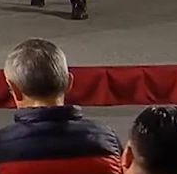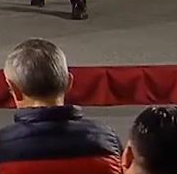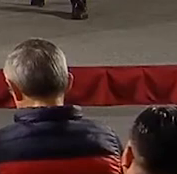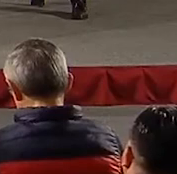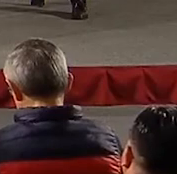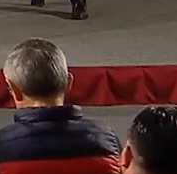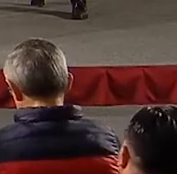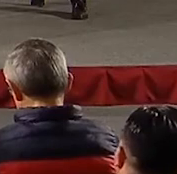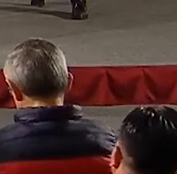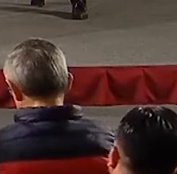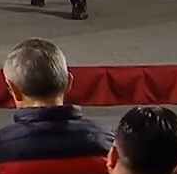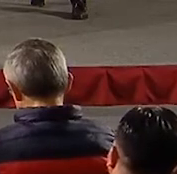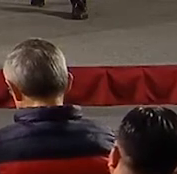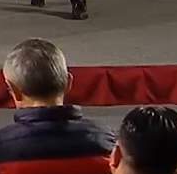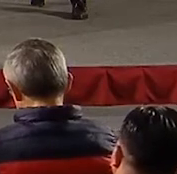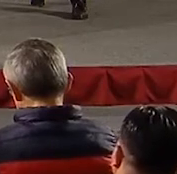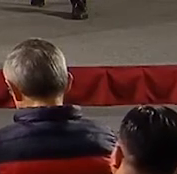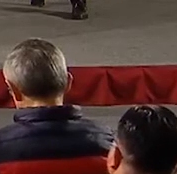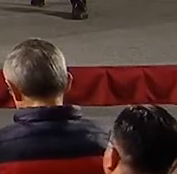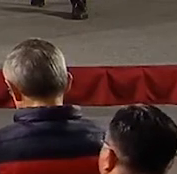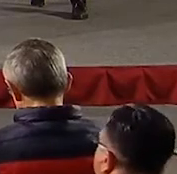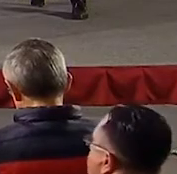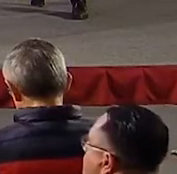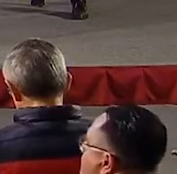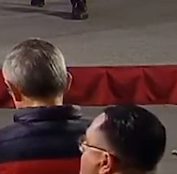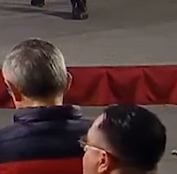Así vamos al aeropuerto.